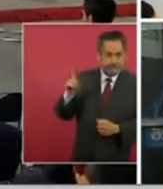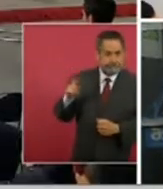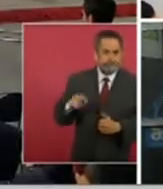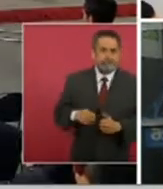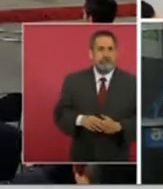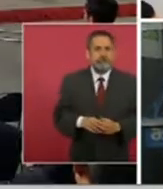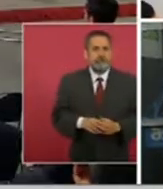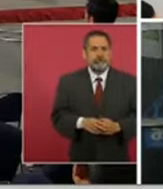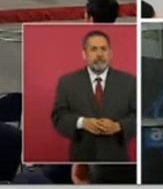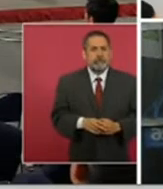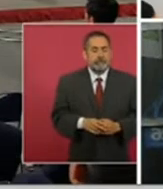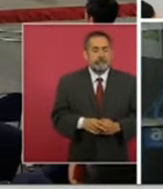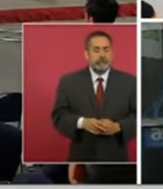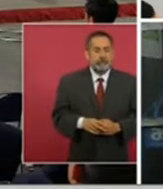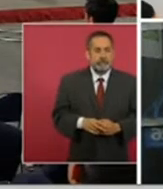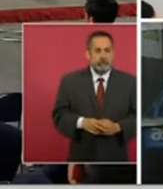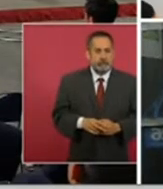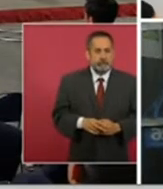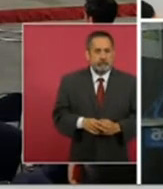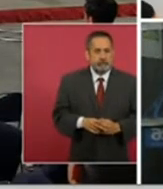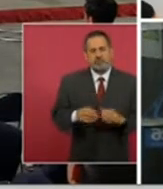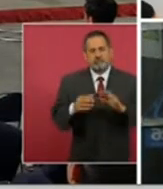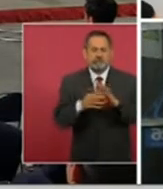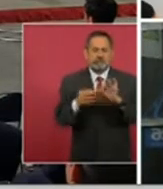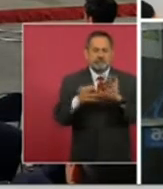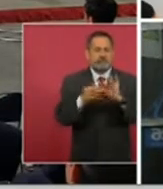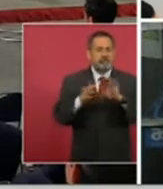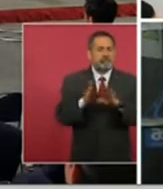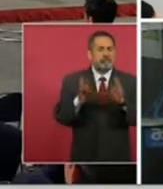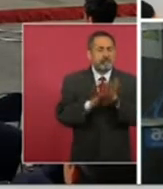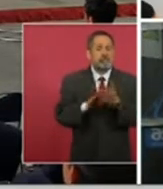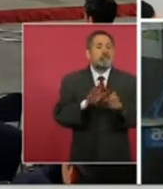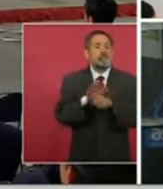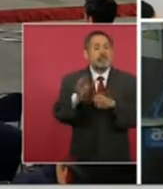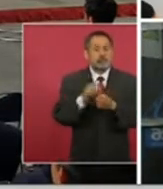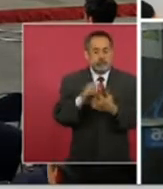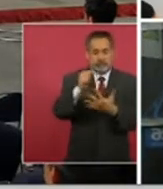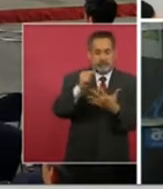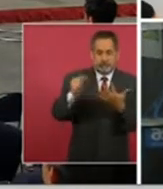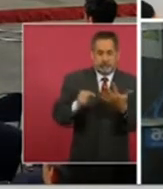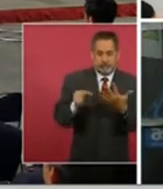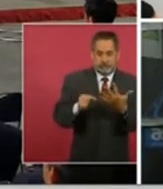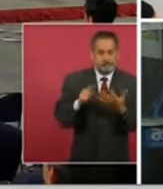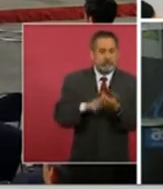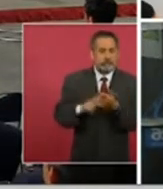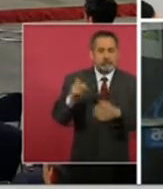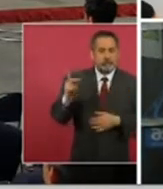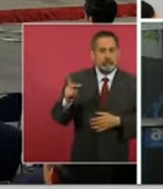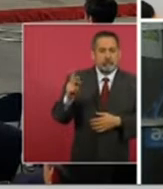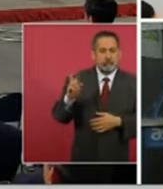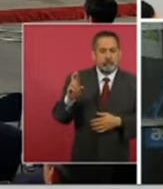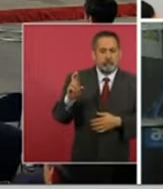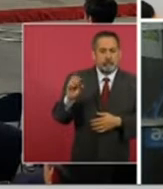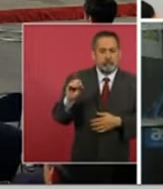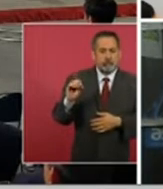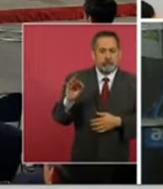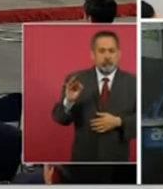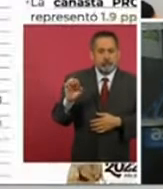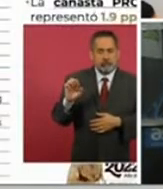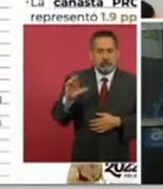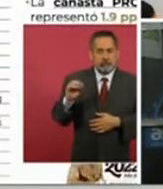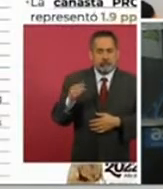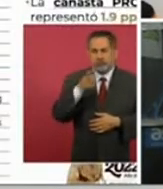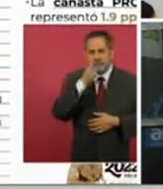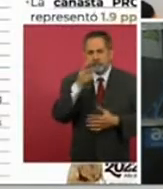es que estos esquemas en los que van a entrar es para productores, para intentar fomentar un poco más de productividad, y eso tendrá un proceso